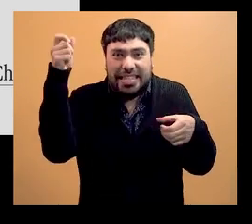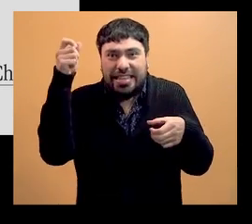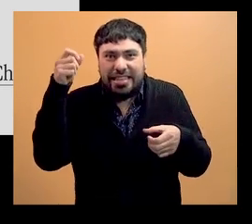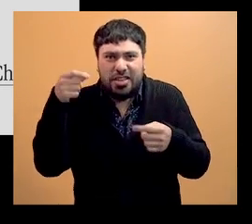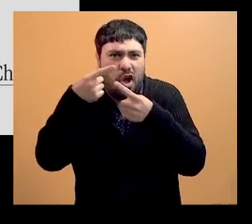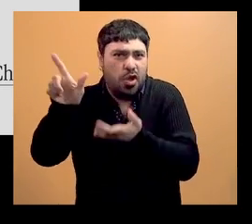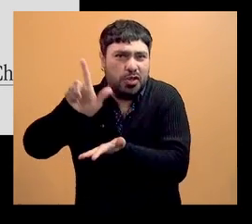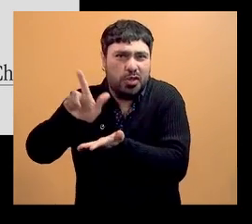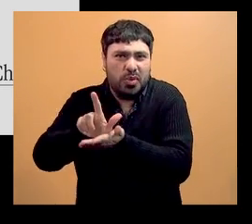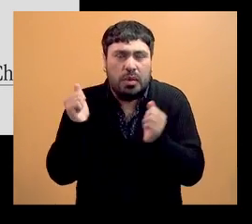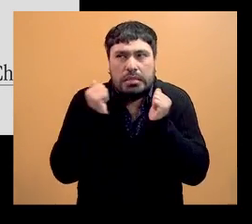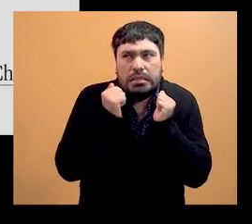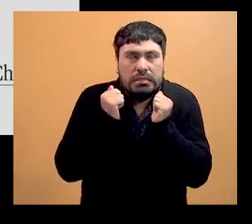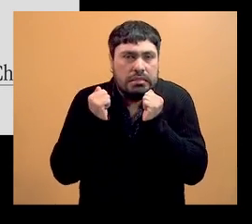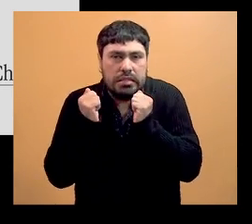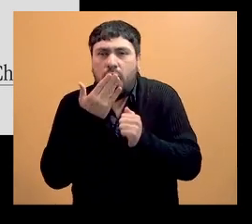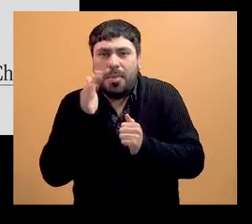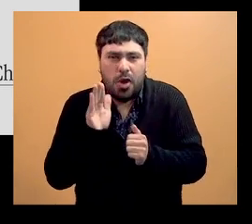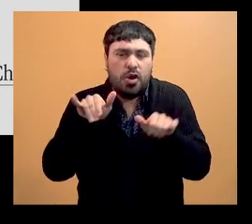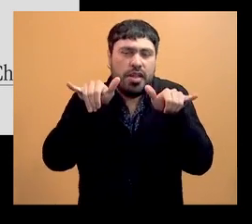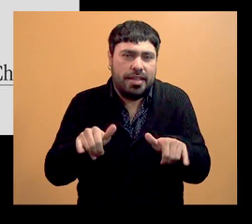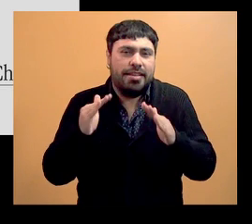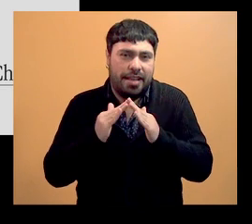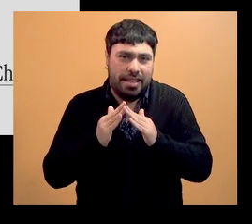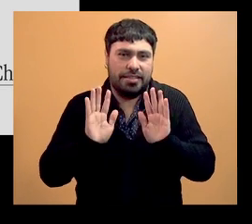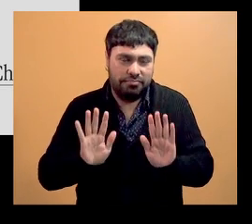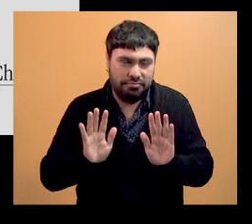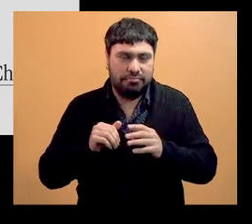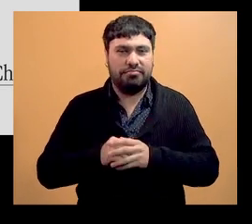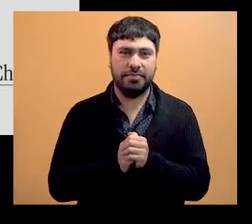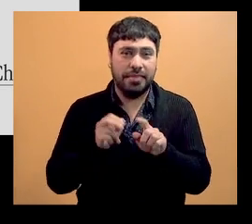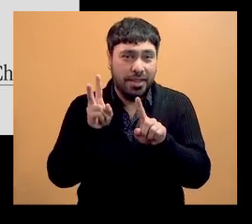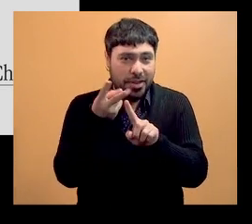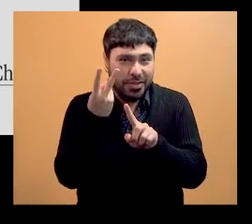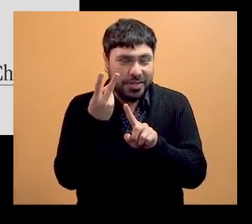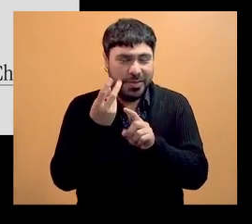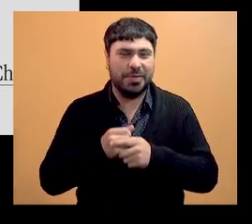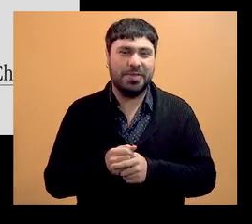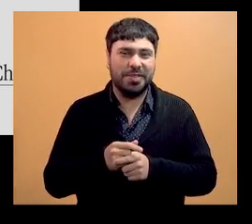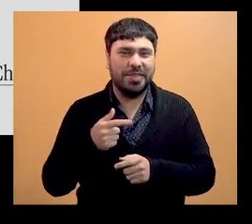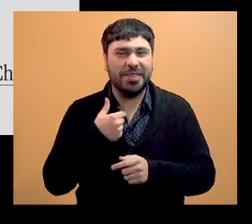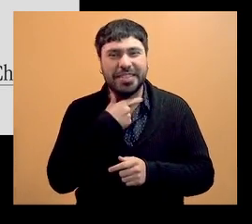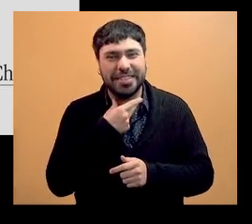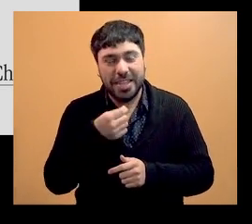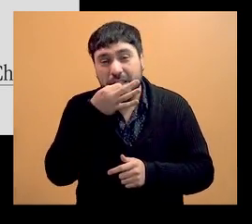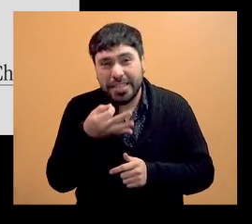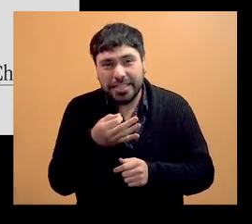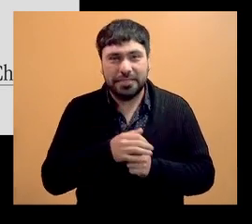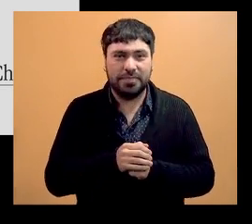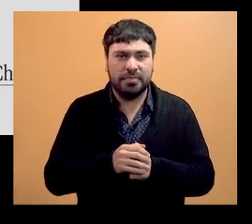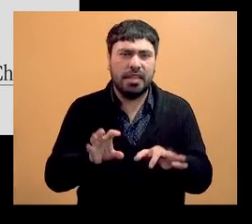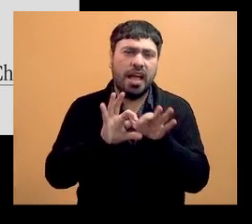a pasar de frío y tener que escuchar a un tipo hablar del espacio. Lo segundo que tenía anotado es agradecer la invitación